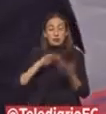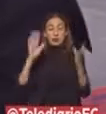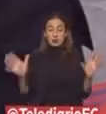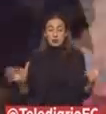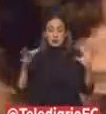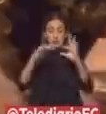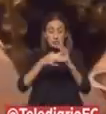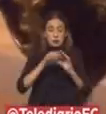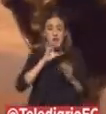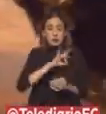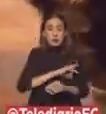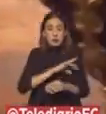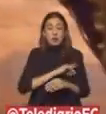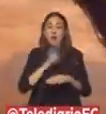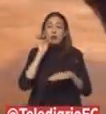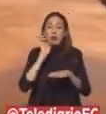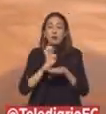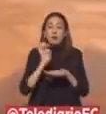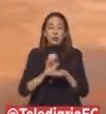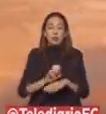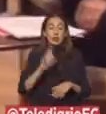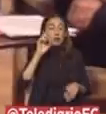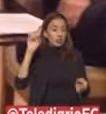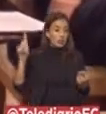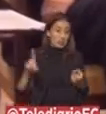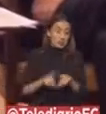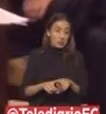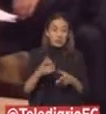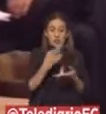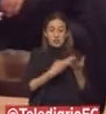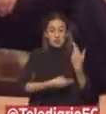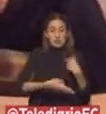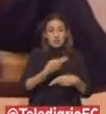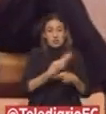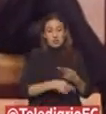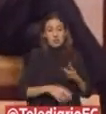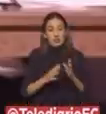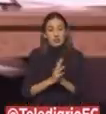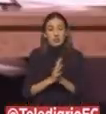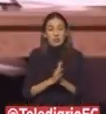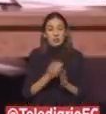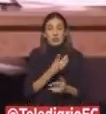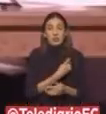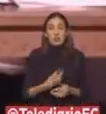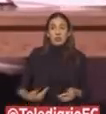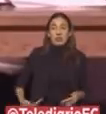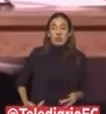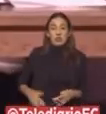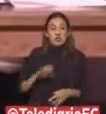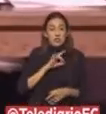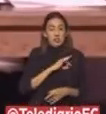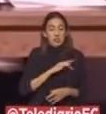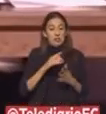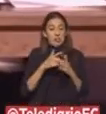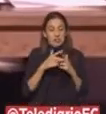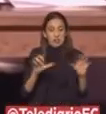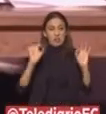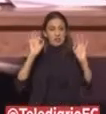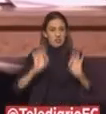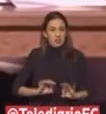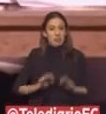mejor momento al punto que es necesario un acuerdo comercial afirmó el presidente sebastián piñera y tener por fin un tratado de libre comercio